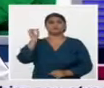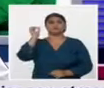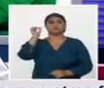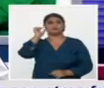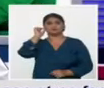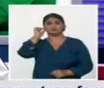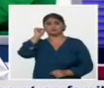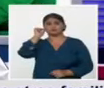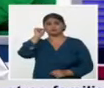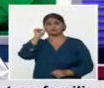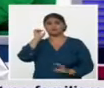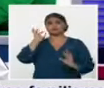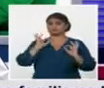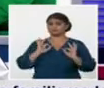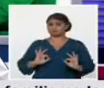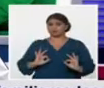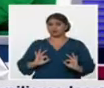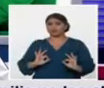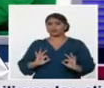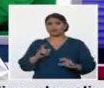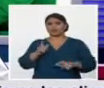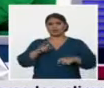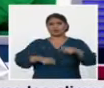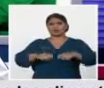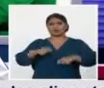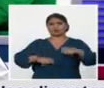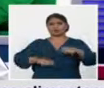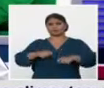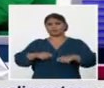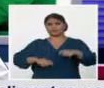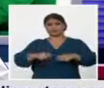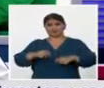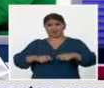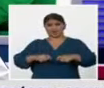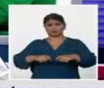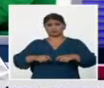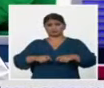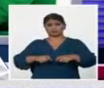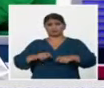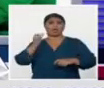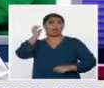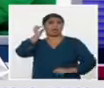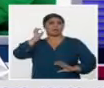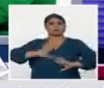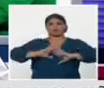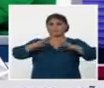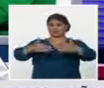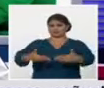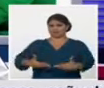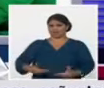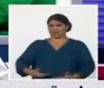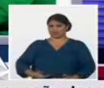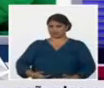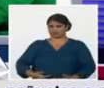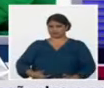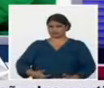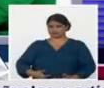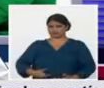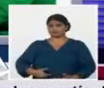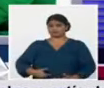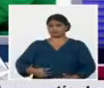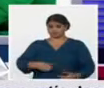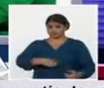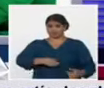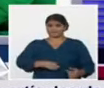teniendo en cuenta la evolución de la misma, y en el curso del ingreso pues